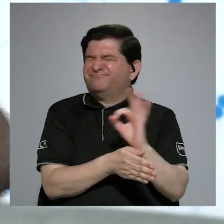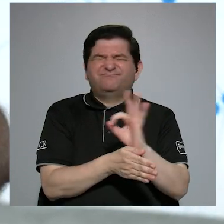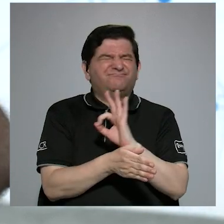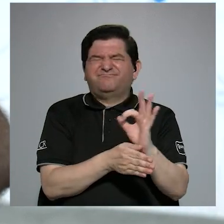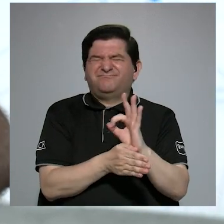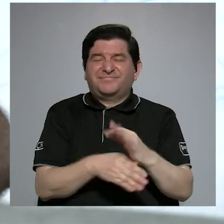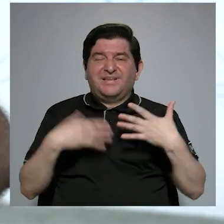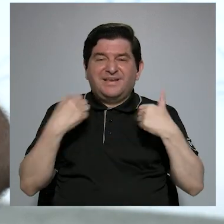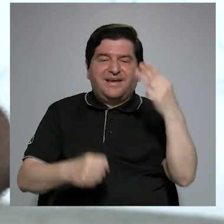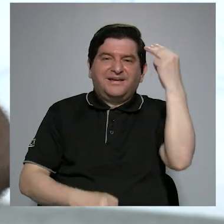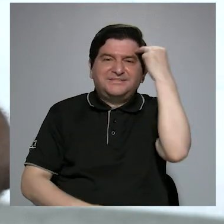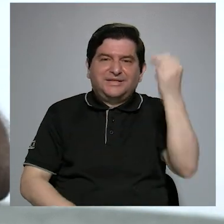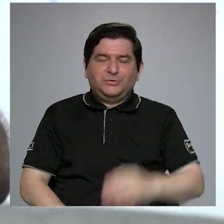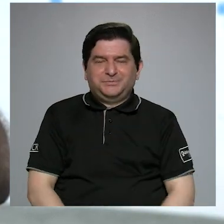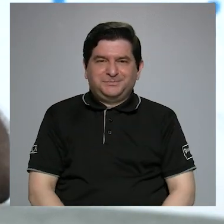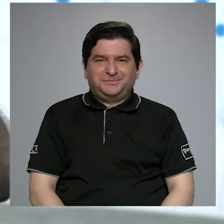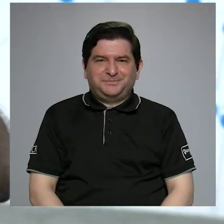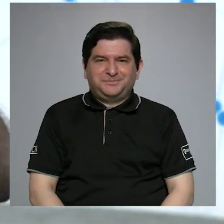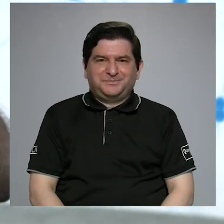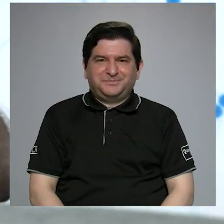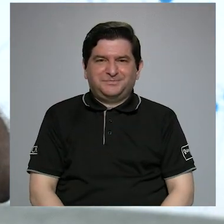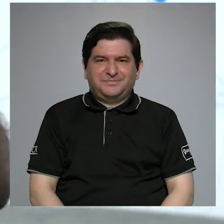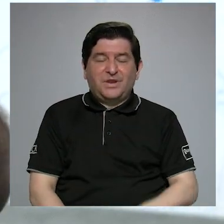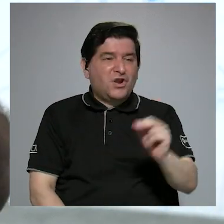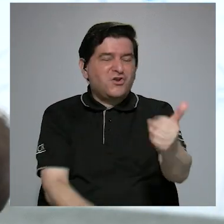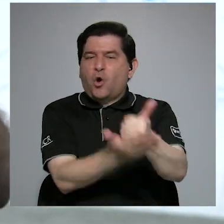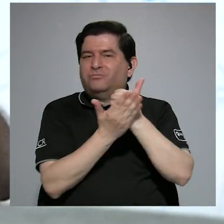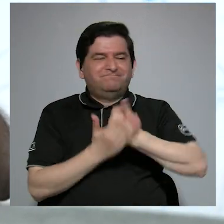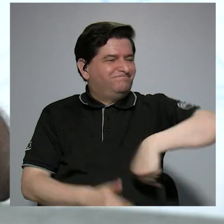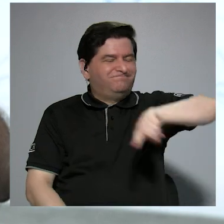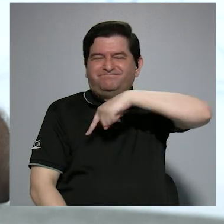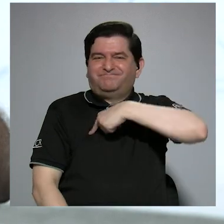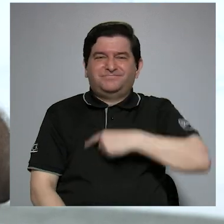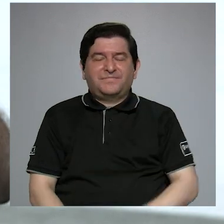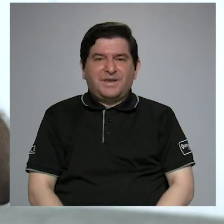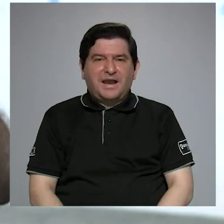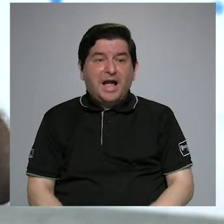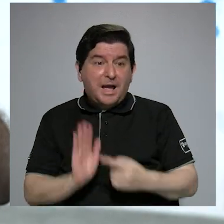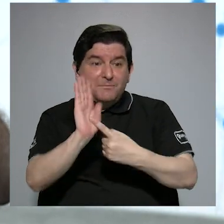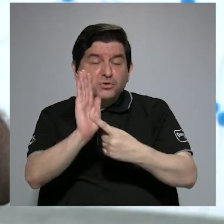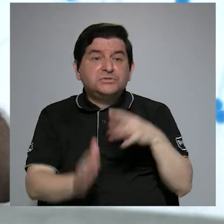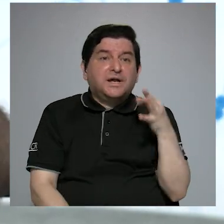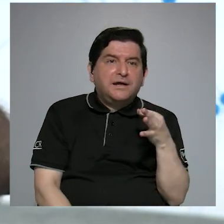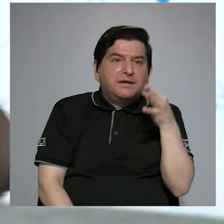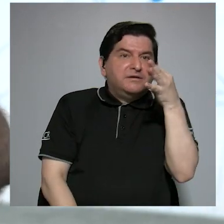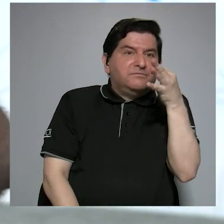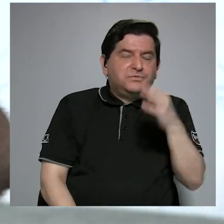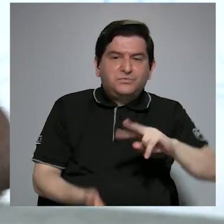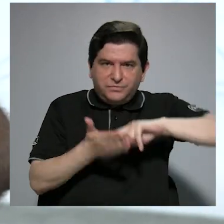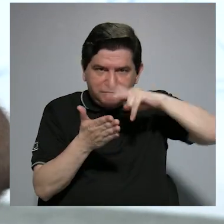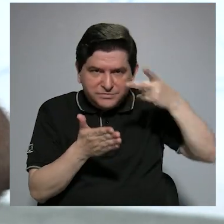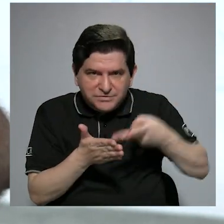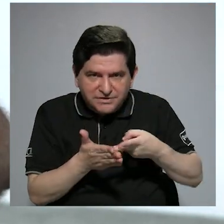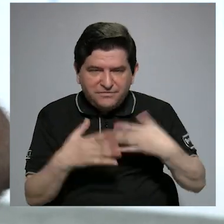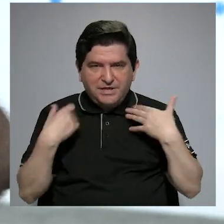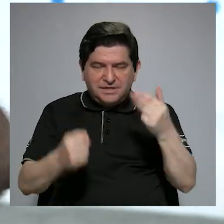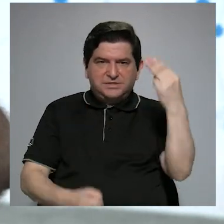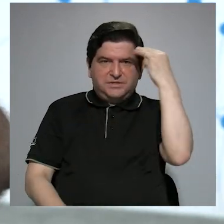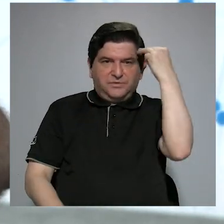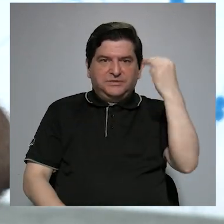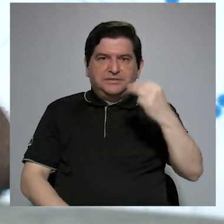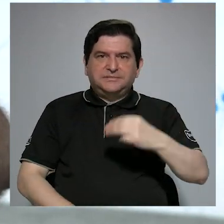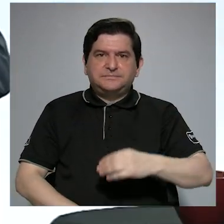obsoleta con respecto a la salud mental, ¿verdad? No nos han ayudado a poner las luces largas de lo que significa la salud